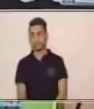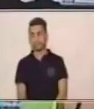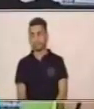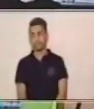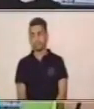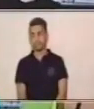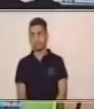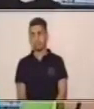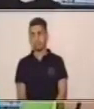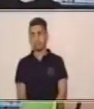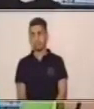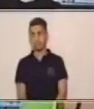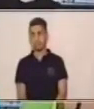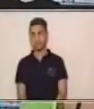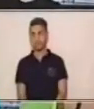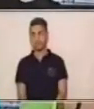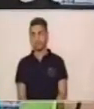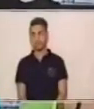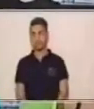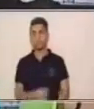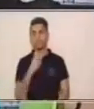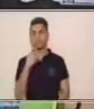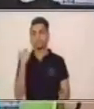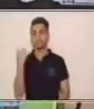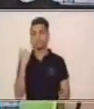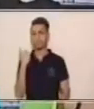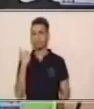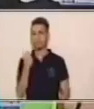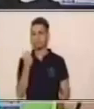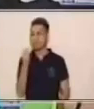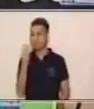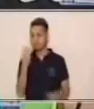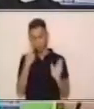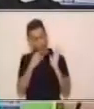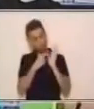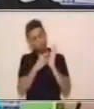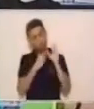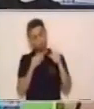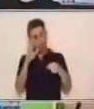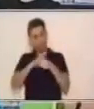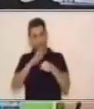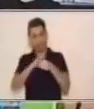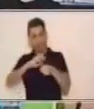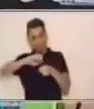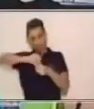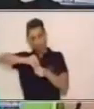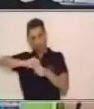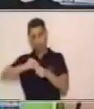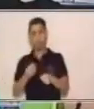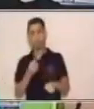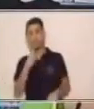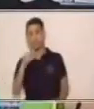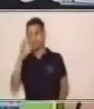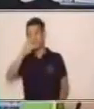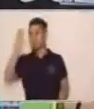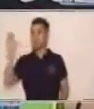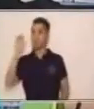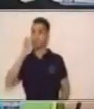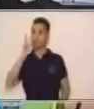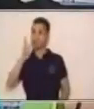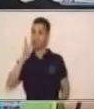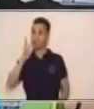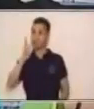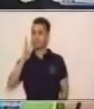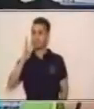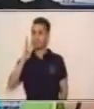Observa, en la parte de arriba tiene el número 3. En la parte de abajo el